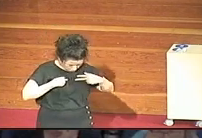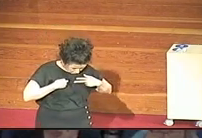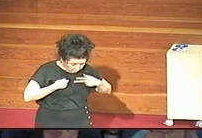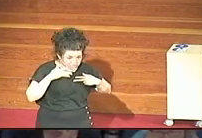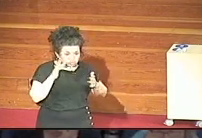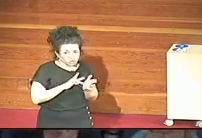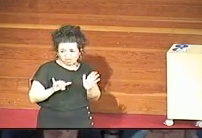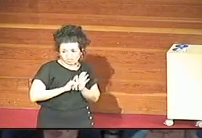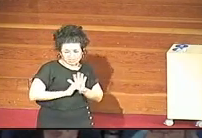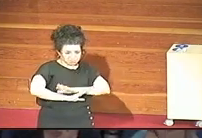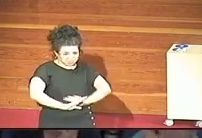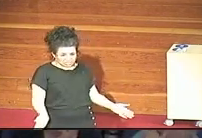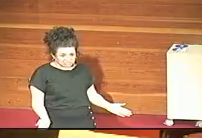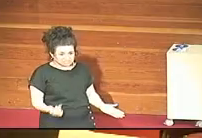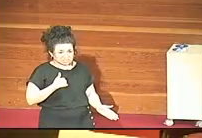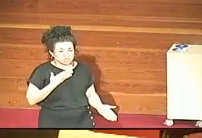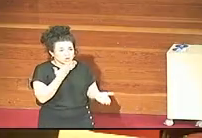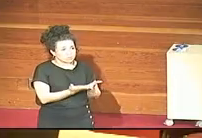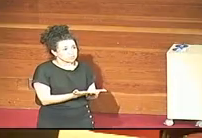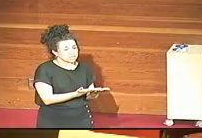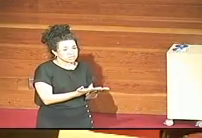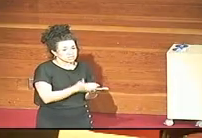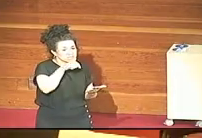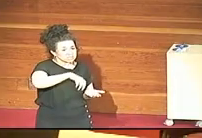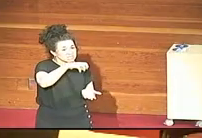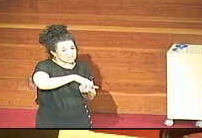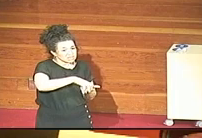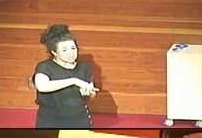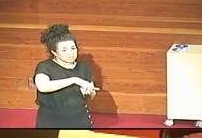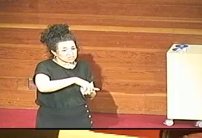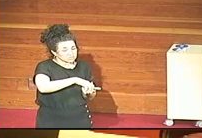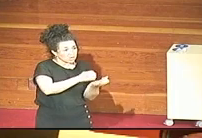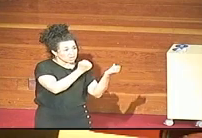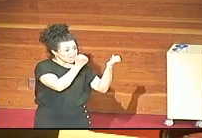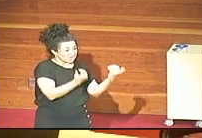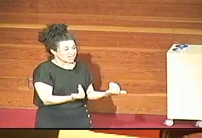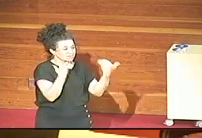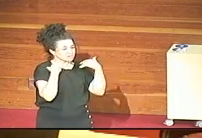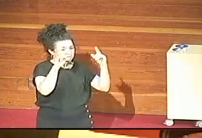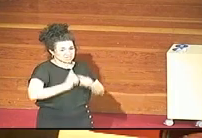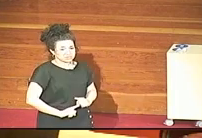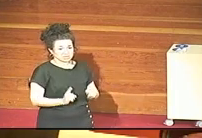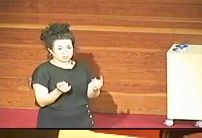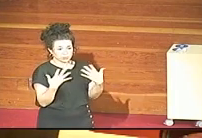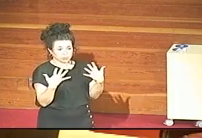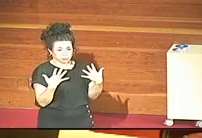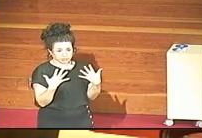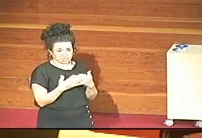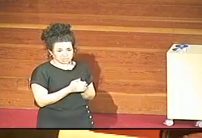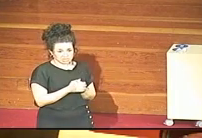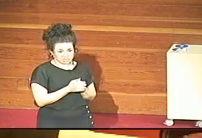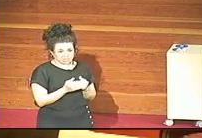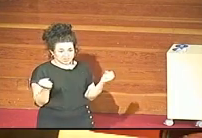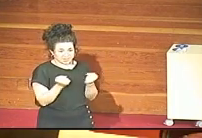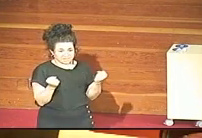tenemos cerca yo pediría a los responsables de este centro también que este aire climático que está que esté